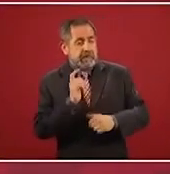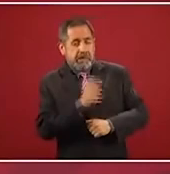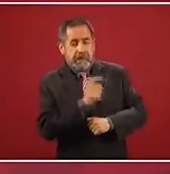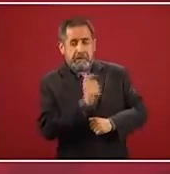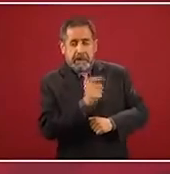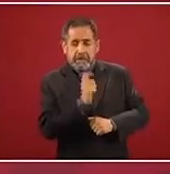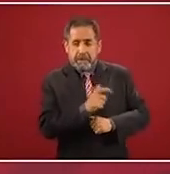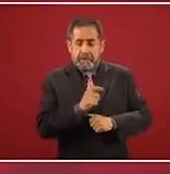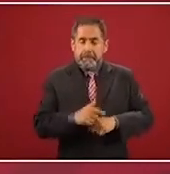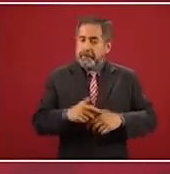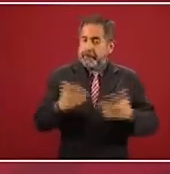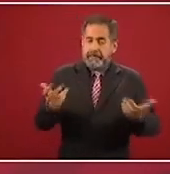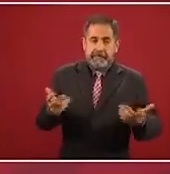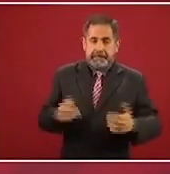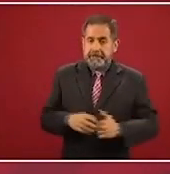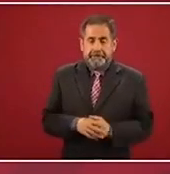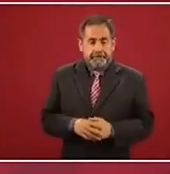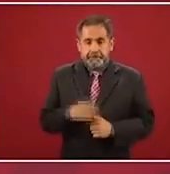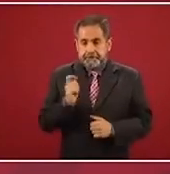Entonces,